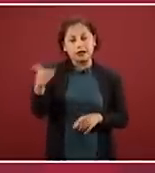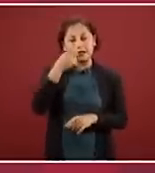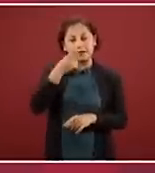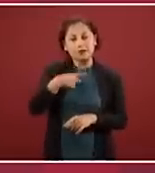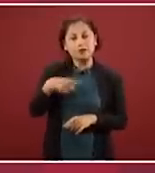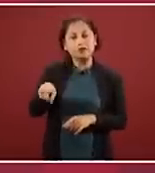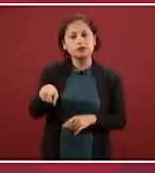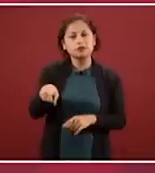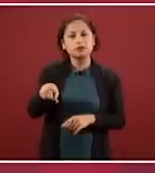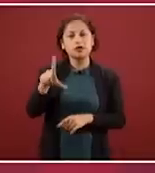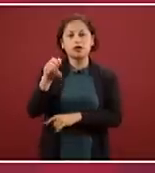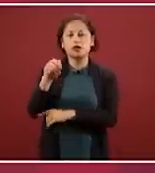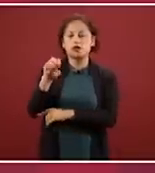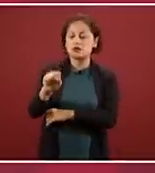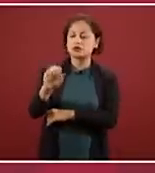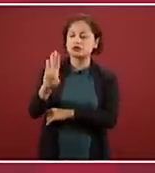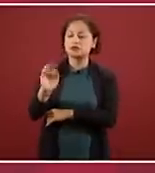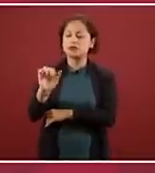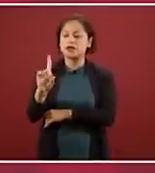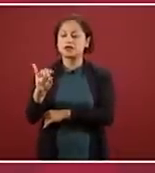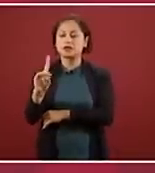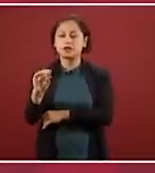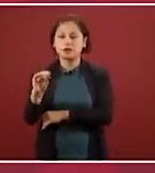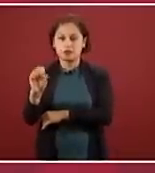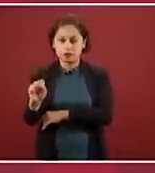de Los Bandidos de Río Frío.